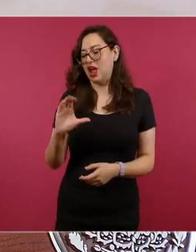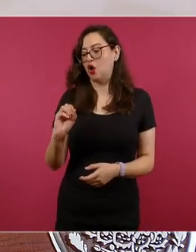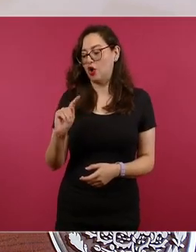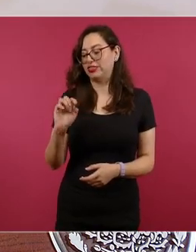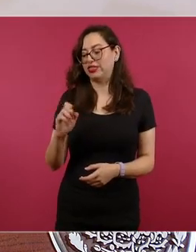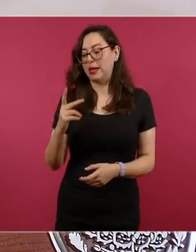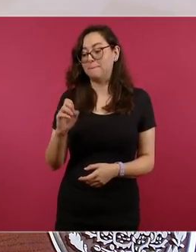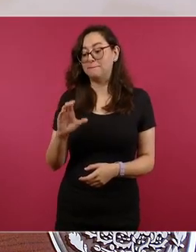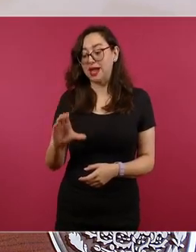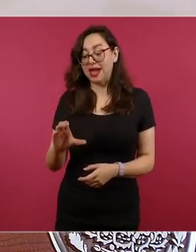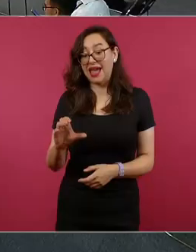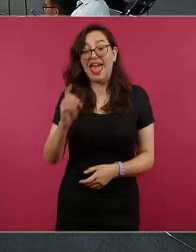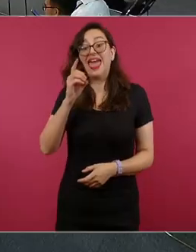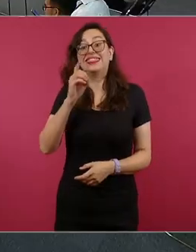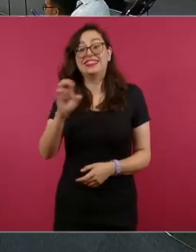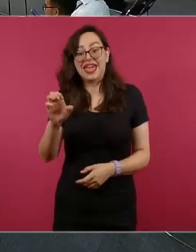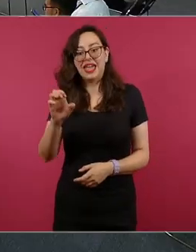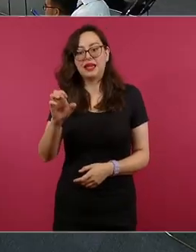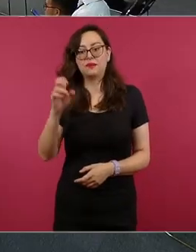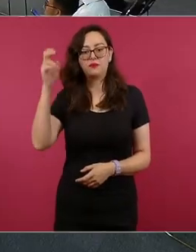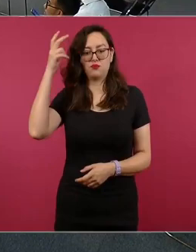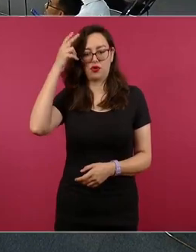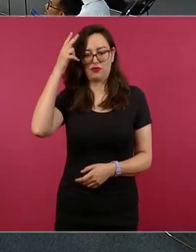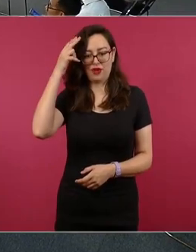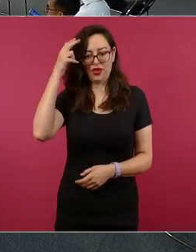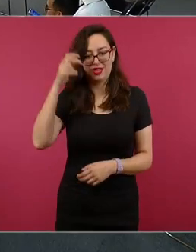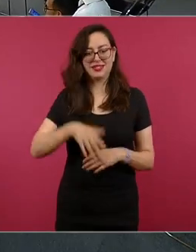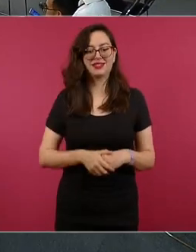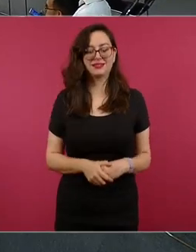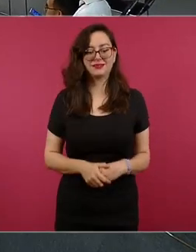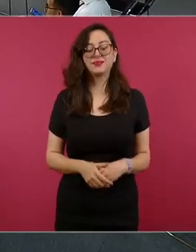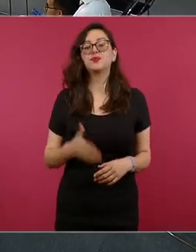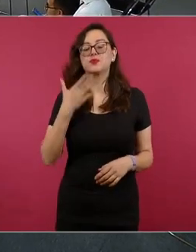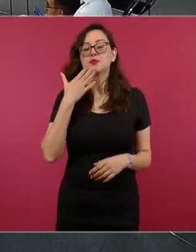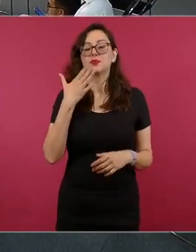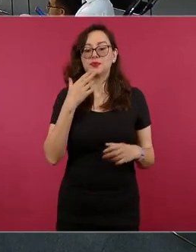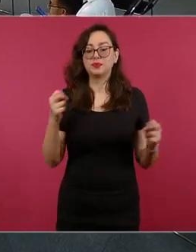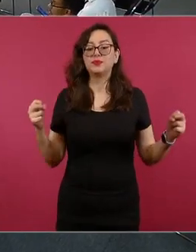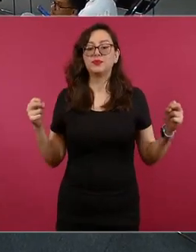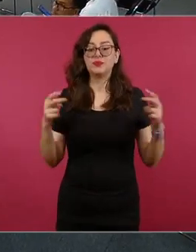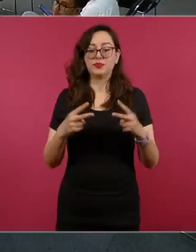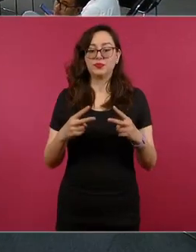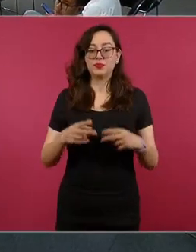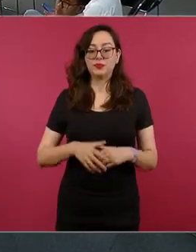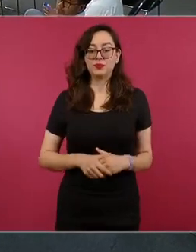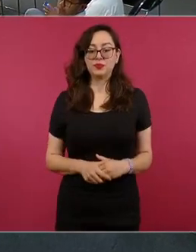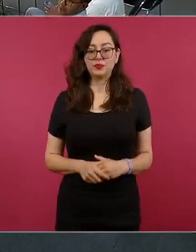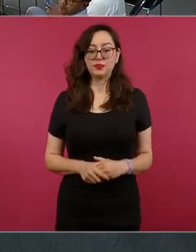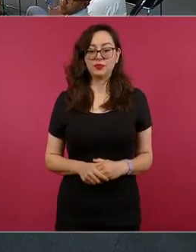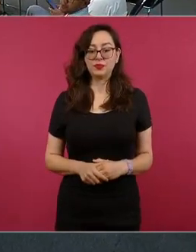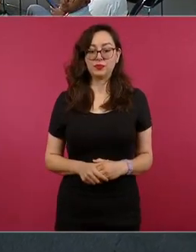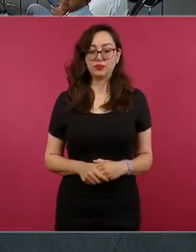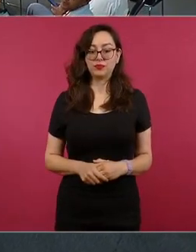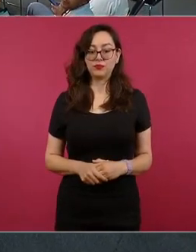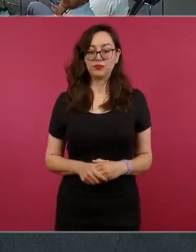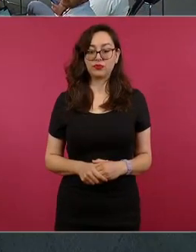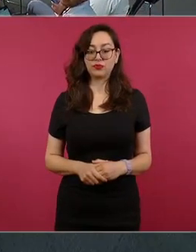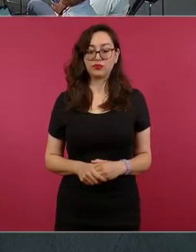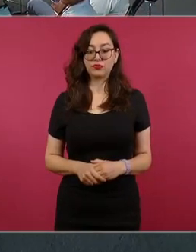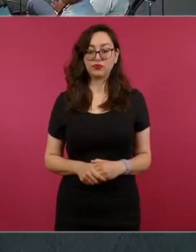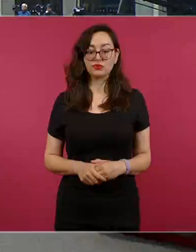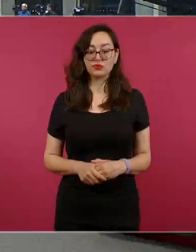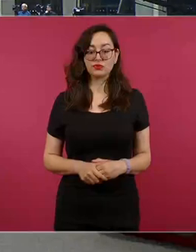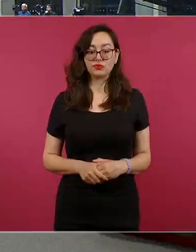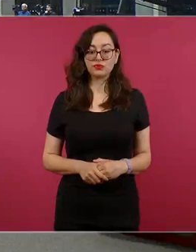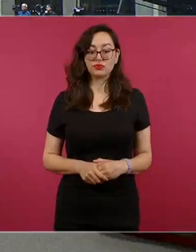Siempre están así. Muy bien, pues nos vemos. Una de pensiones. Decía la Secretaría de